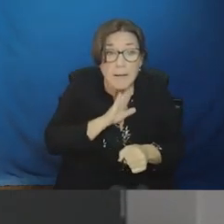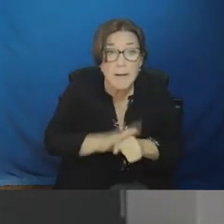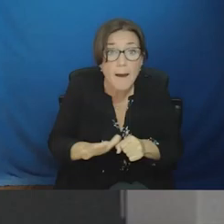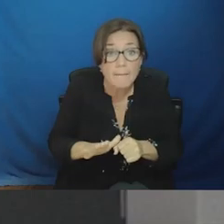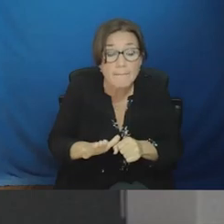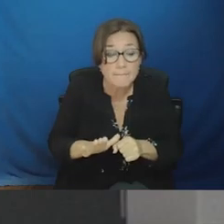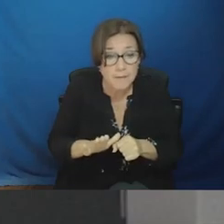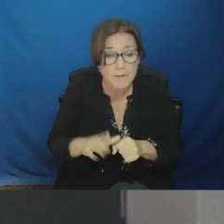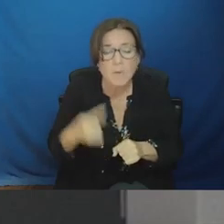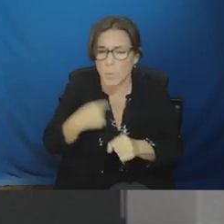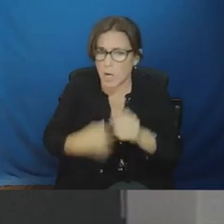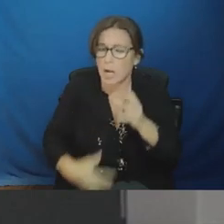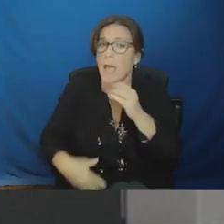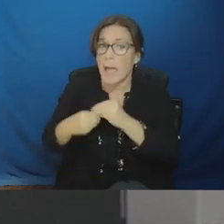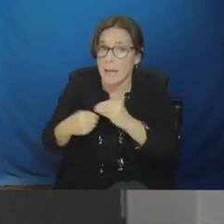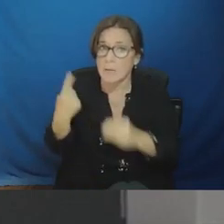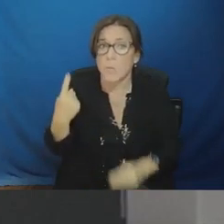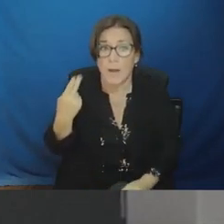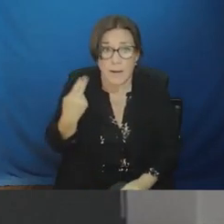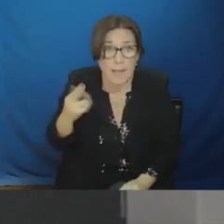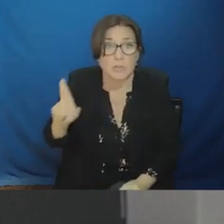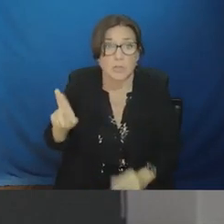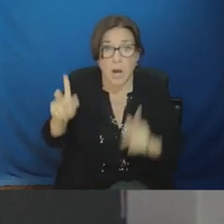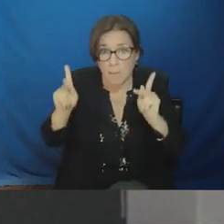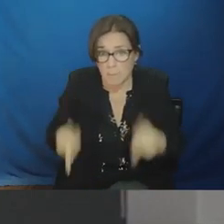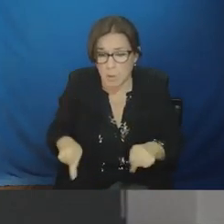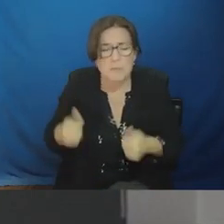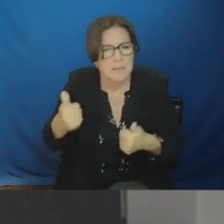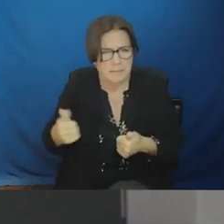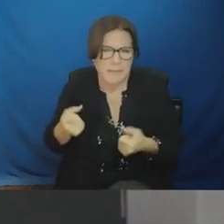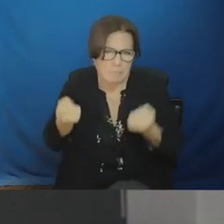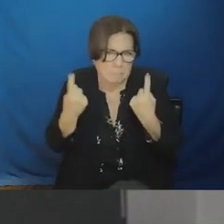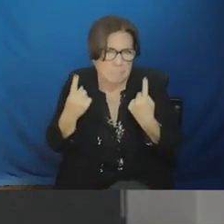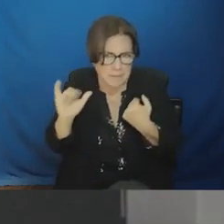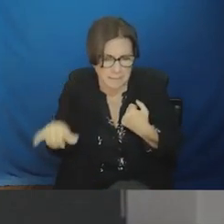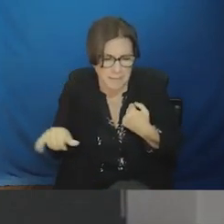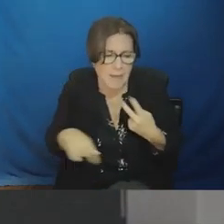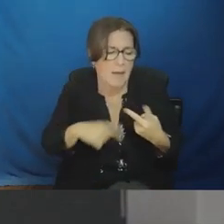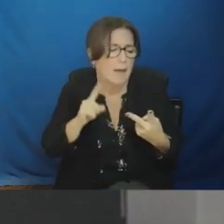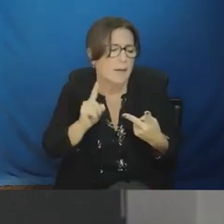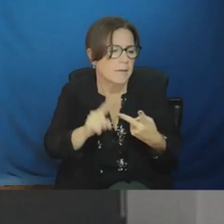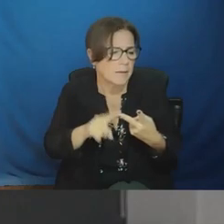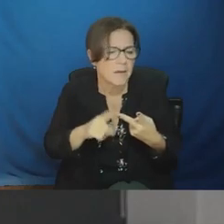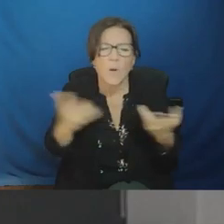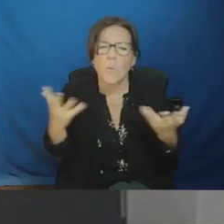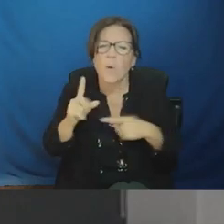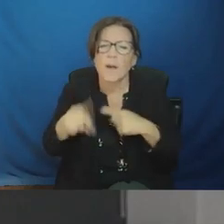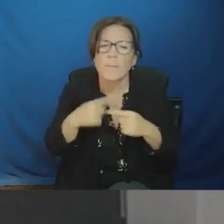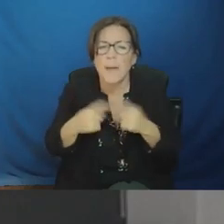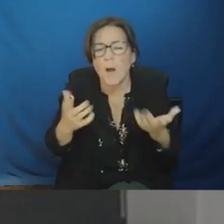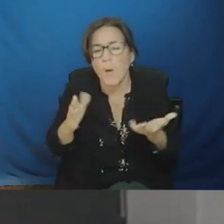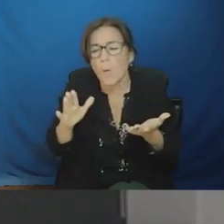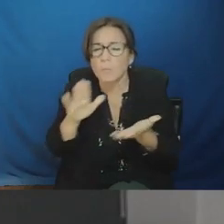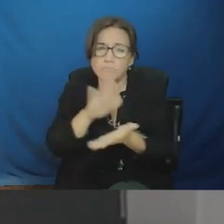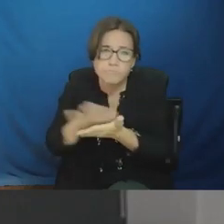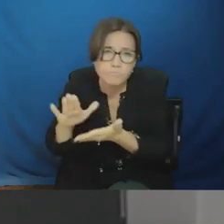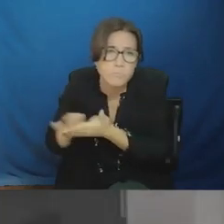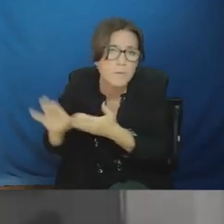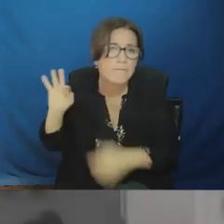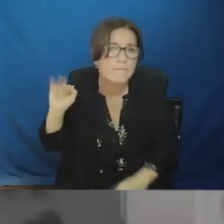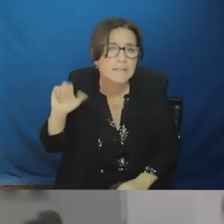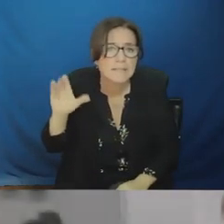eso es algo que hemos hecho anteriormente tenemos suficiente personal de instalaciones tenemos una persona más con de